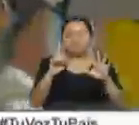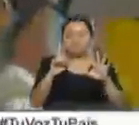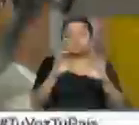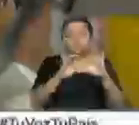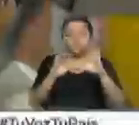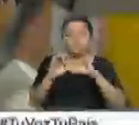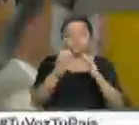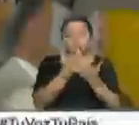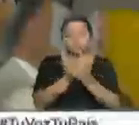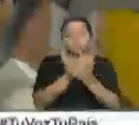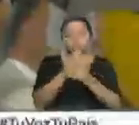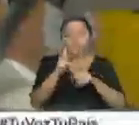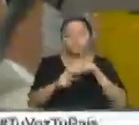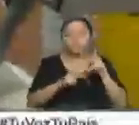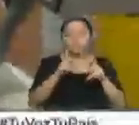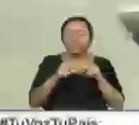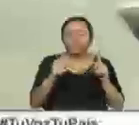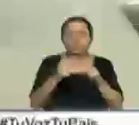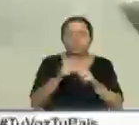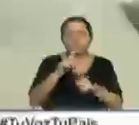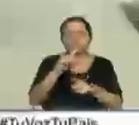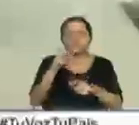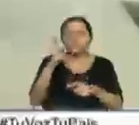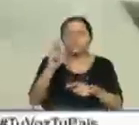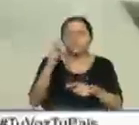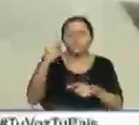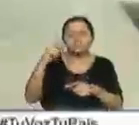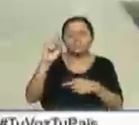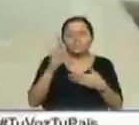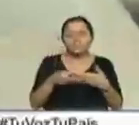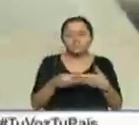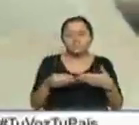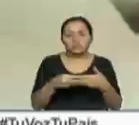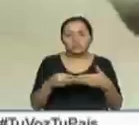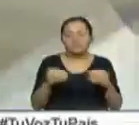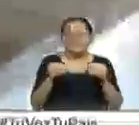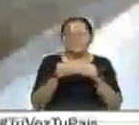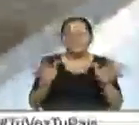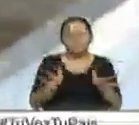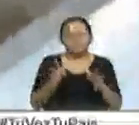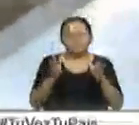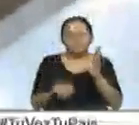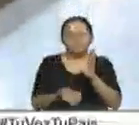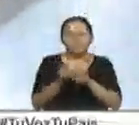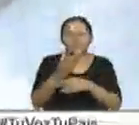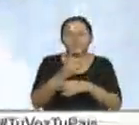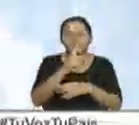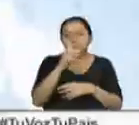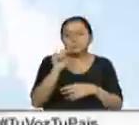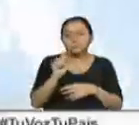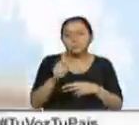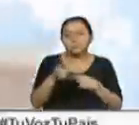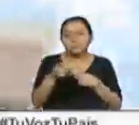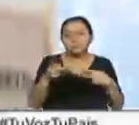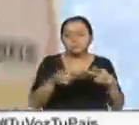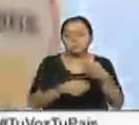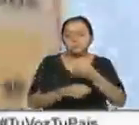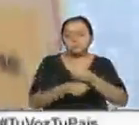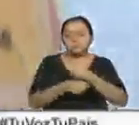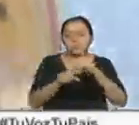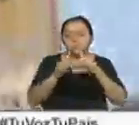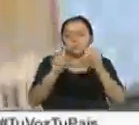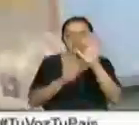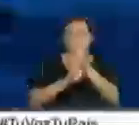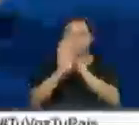la Economía Popular y Solidaria 120 millones de dólares y se fomentó la creación de 100 mil puestos de trabajo para